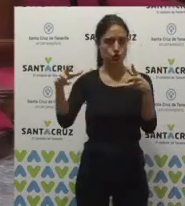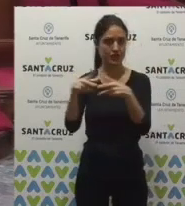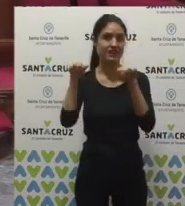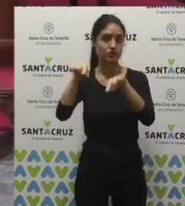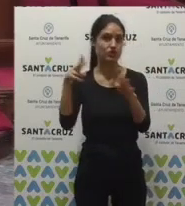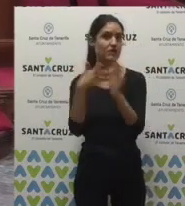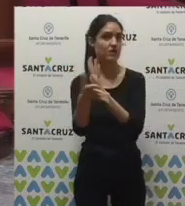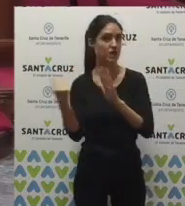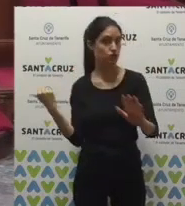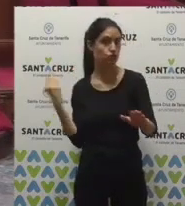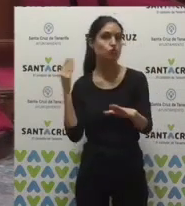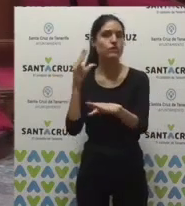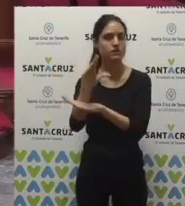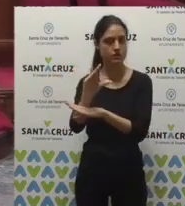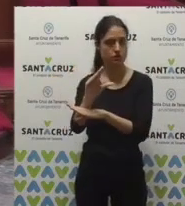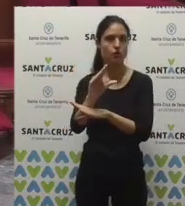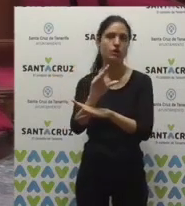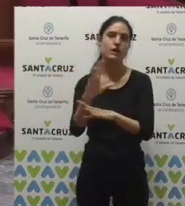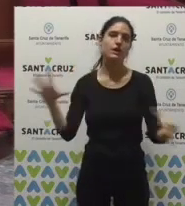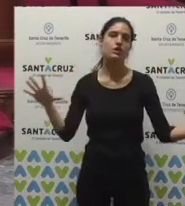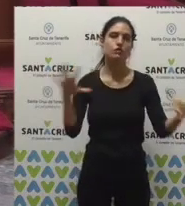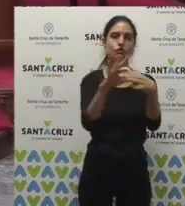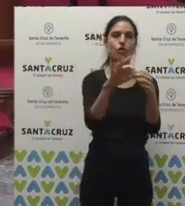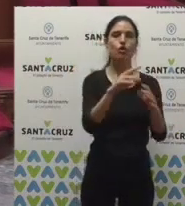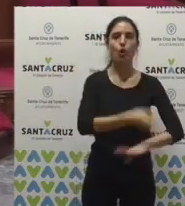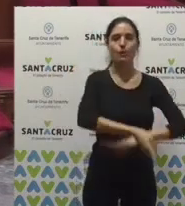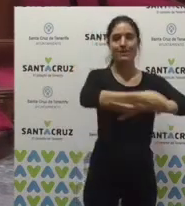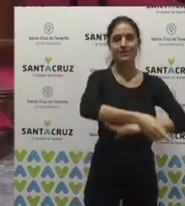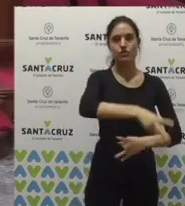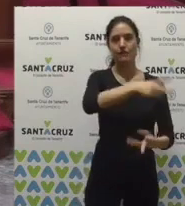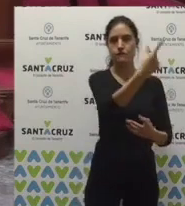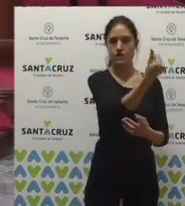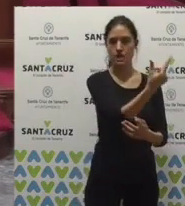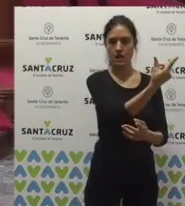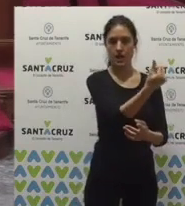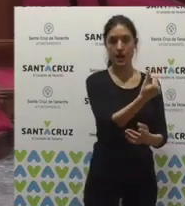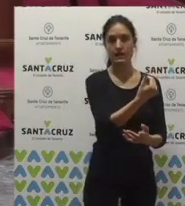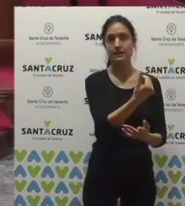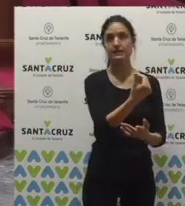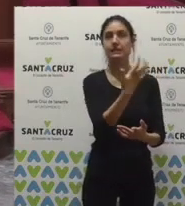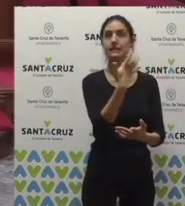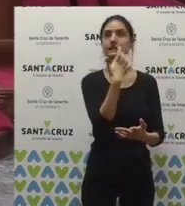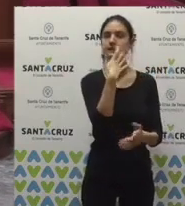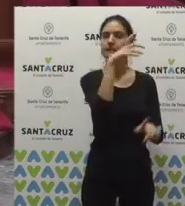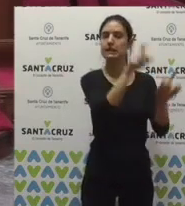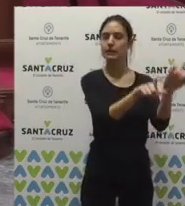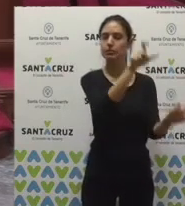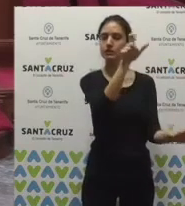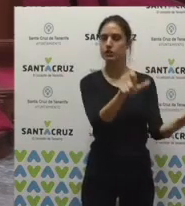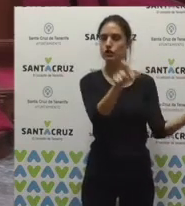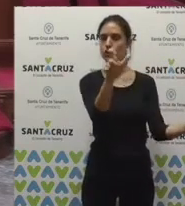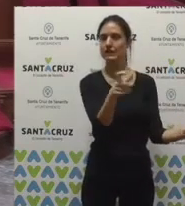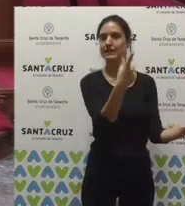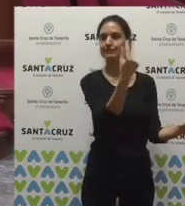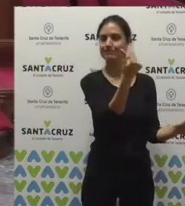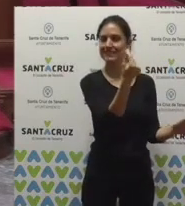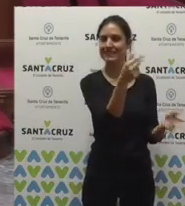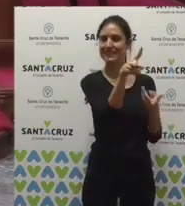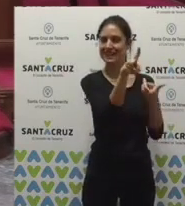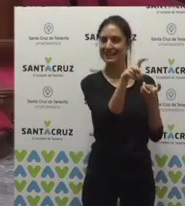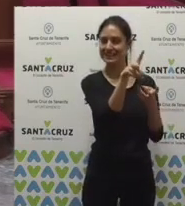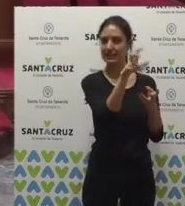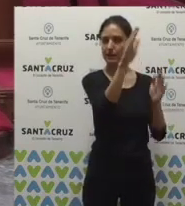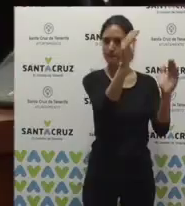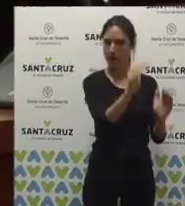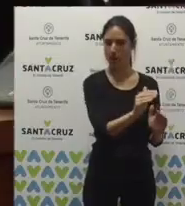corresponderse con las obligaciones fiscales de los ciudadanos con escasos niveles de renta en ese sentido